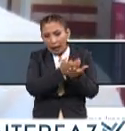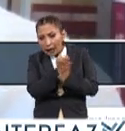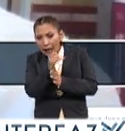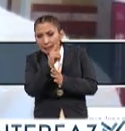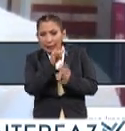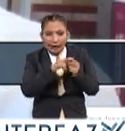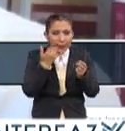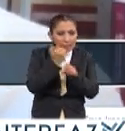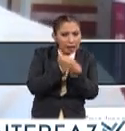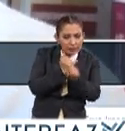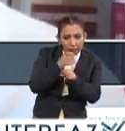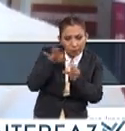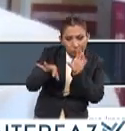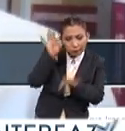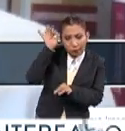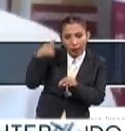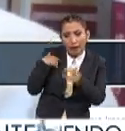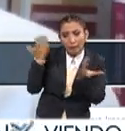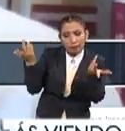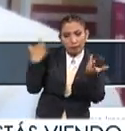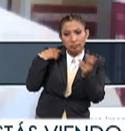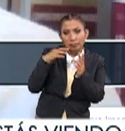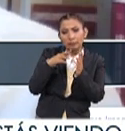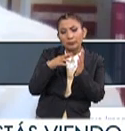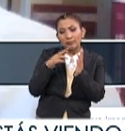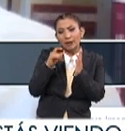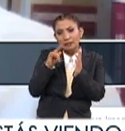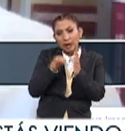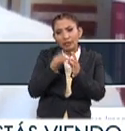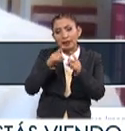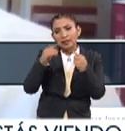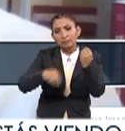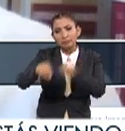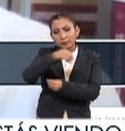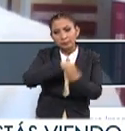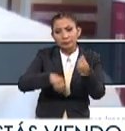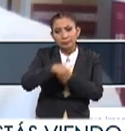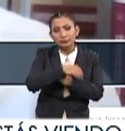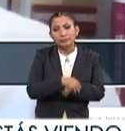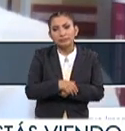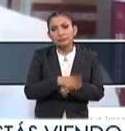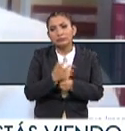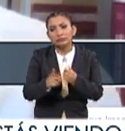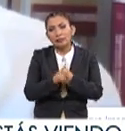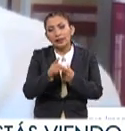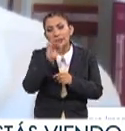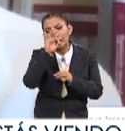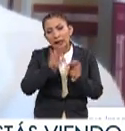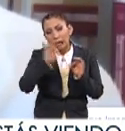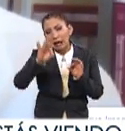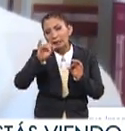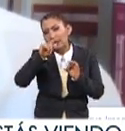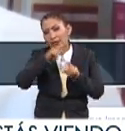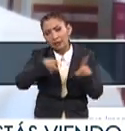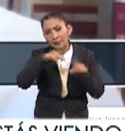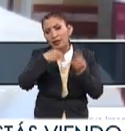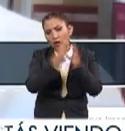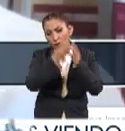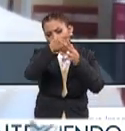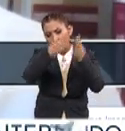Estratégica, el de Investigación Descubriendo Hechos y Principios, Muy bien. el de Desarrollo Sustentable y Probabilidad Estadística. Hay